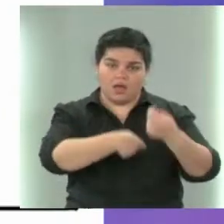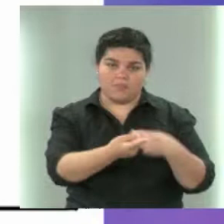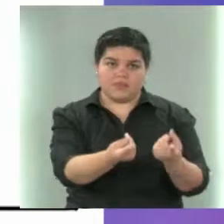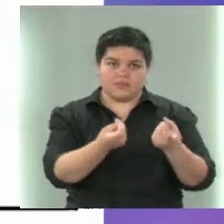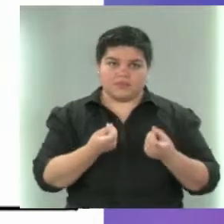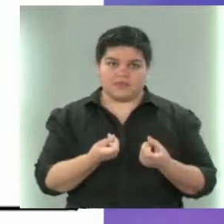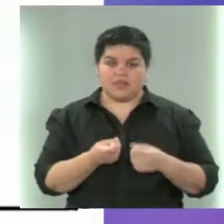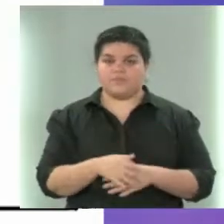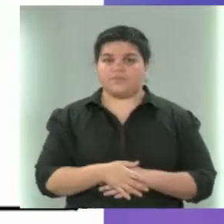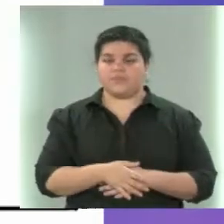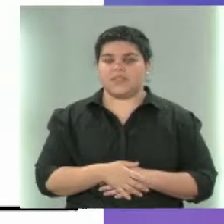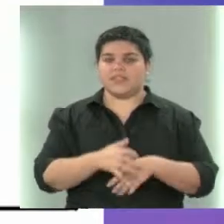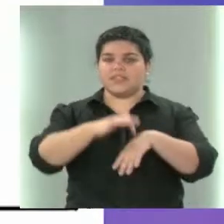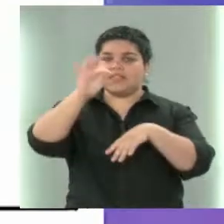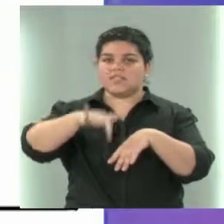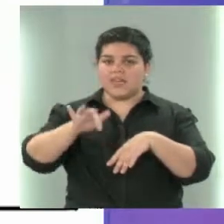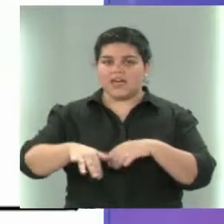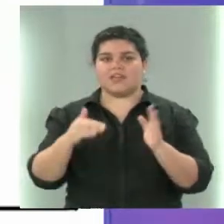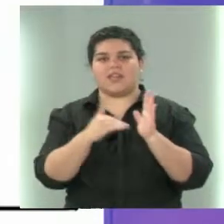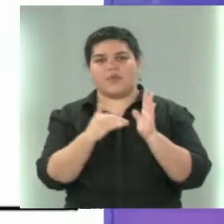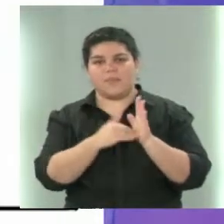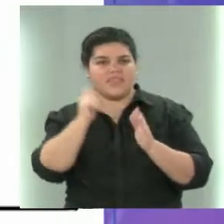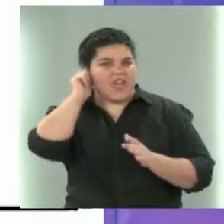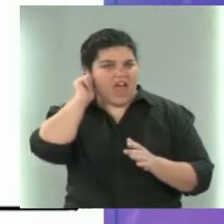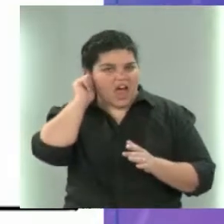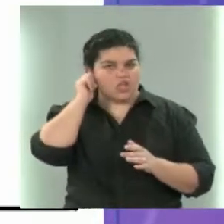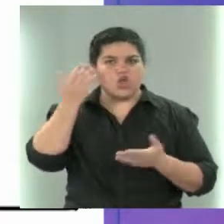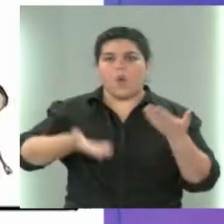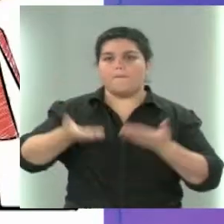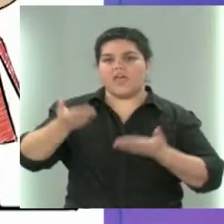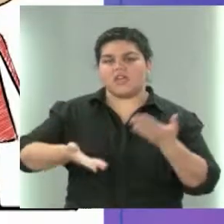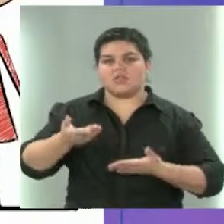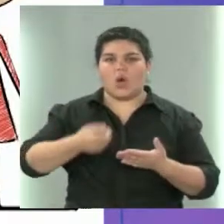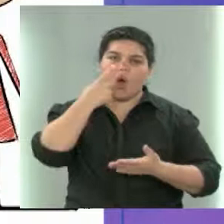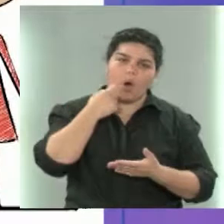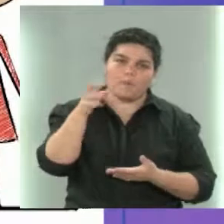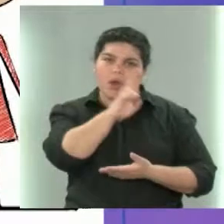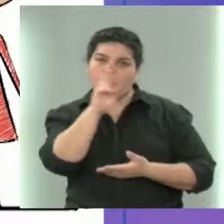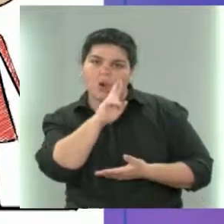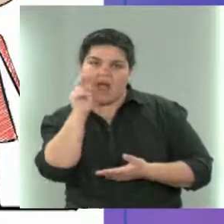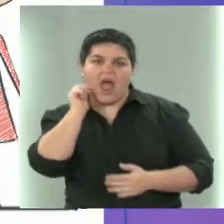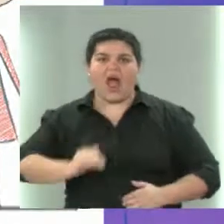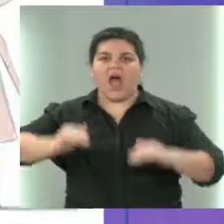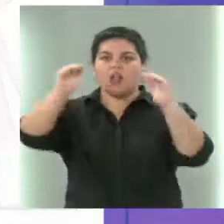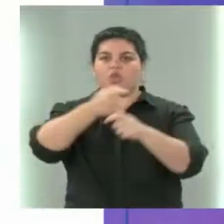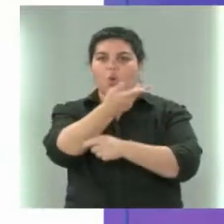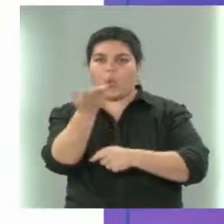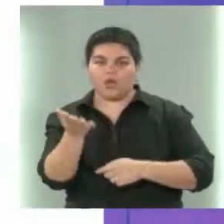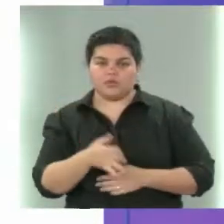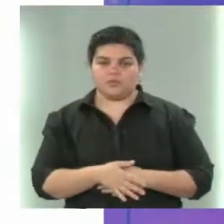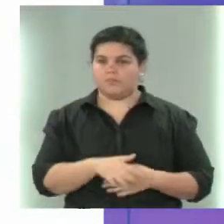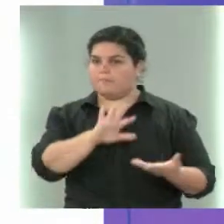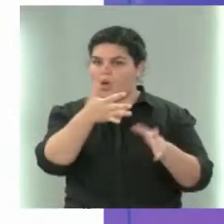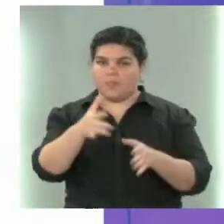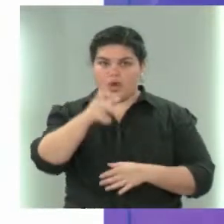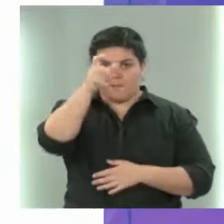una persona está en relación con su edad, peso, sexo y altura. Para que te des una idea,